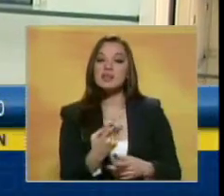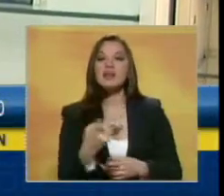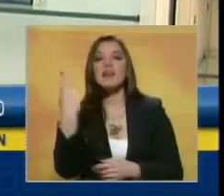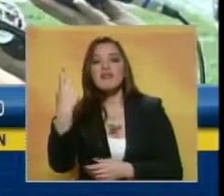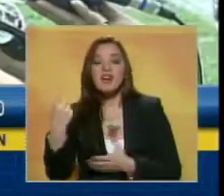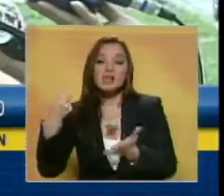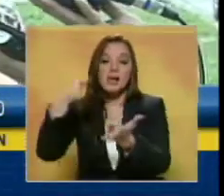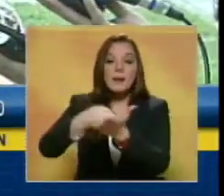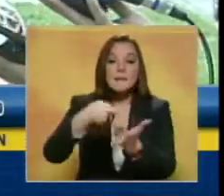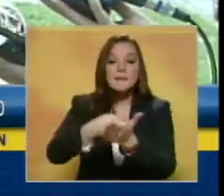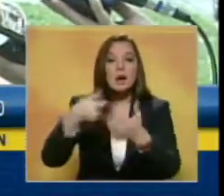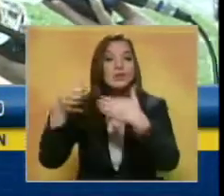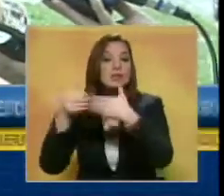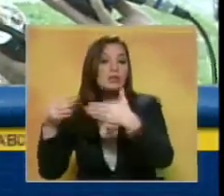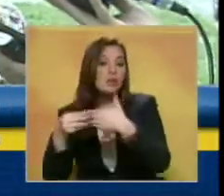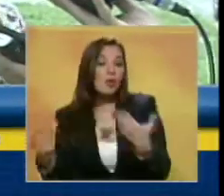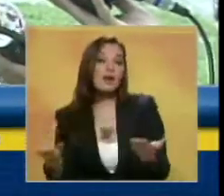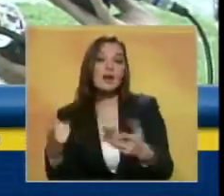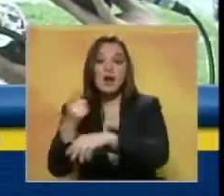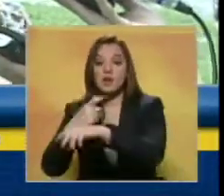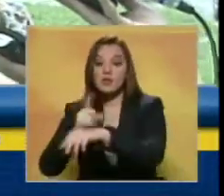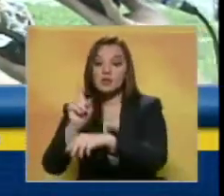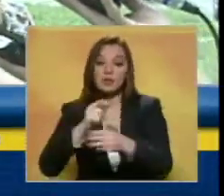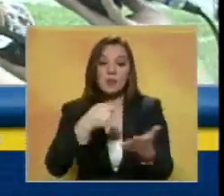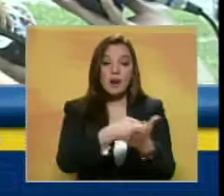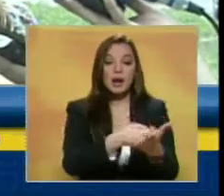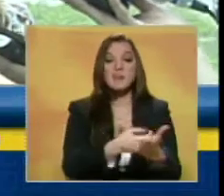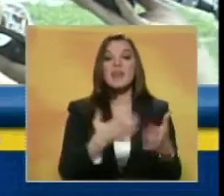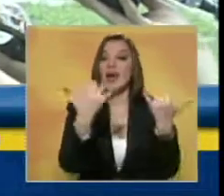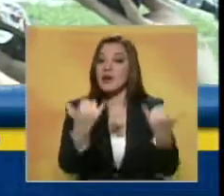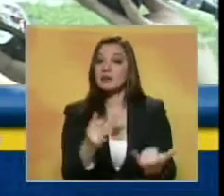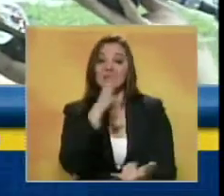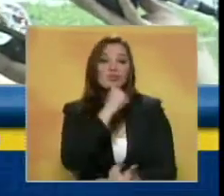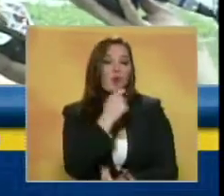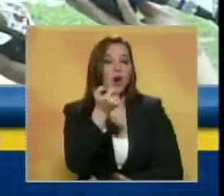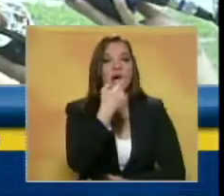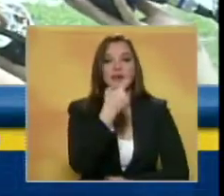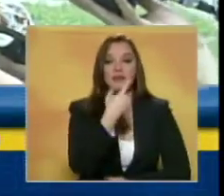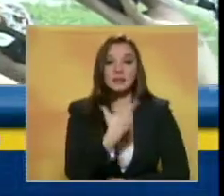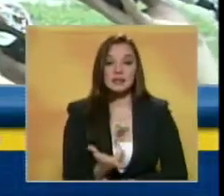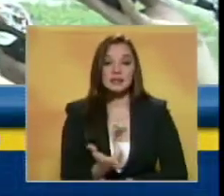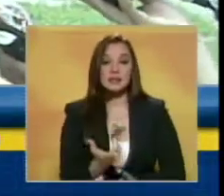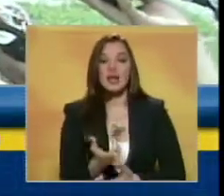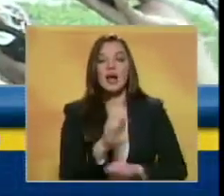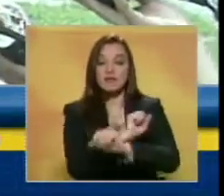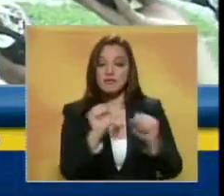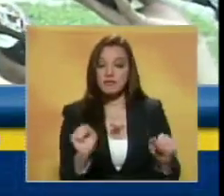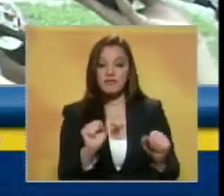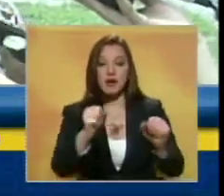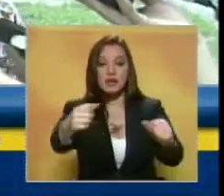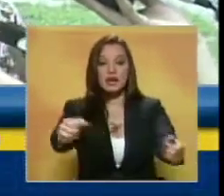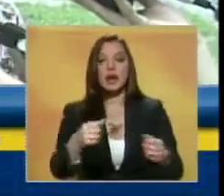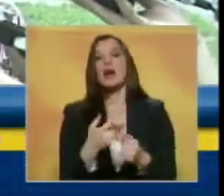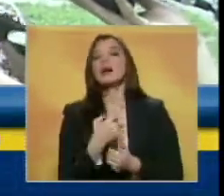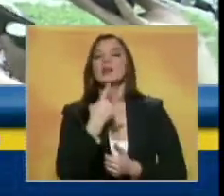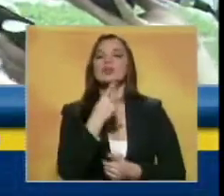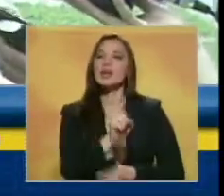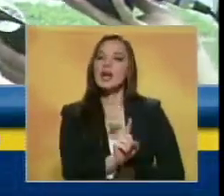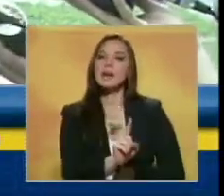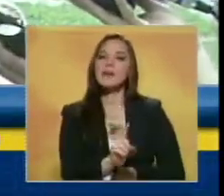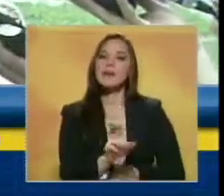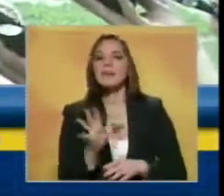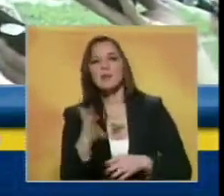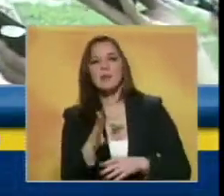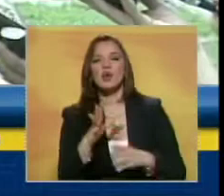de divisas. Actualmente el desabastecimiento o el rubro o falla de los medicamentos se encuentran en